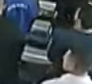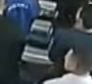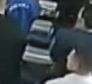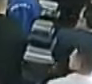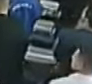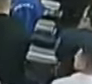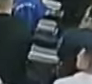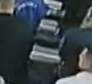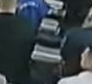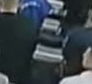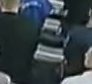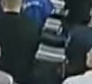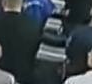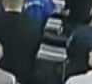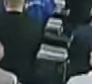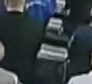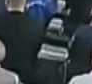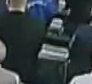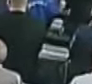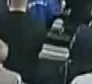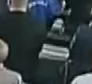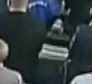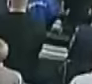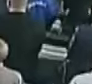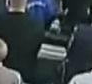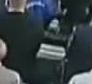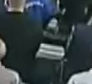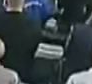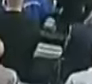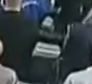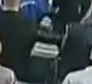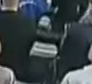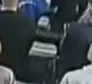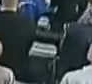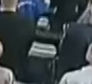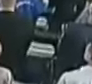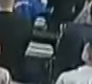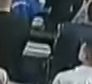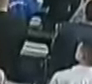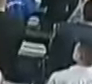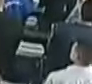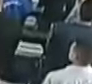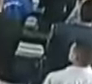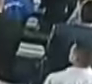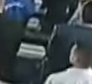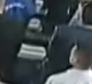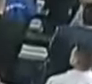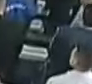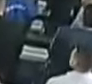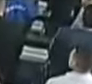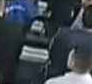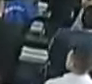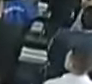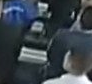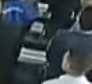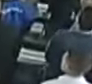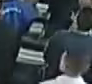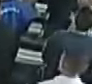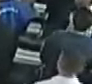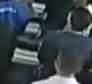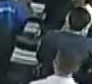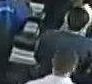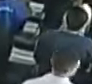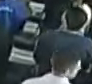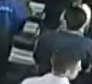estos resultados, donde estas cinco preguntas que fueron formuladas por el Poder Legislativo, aprobadas por el Consejo